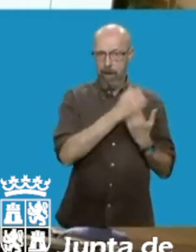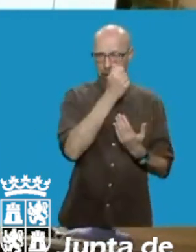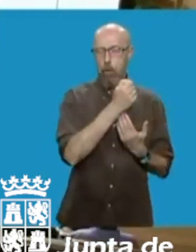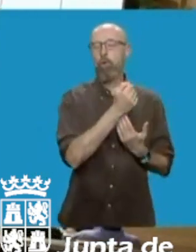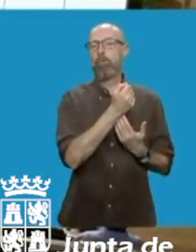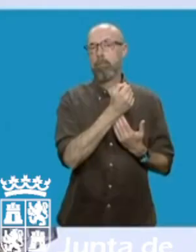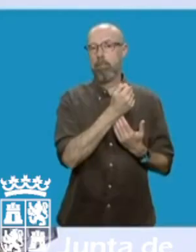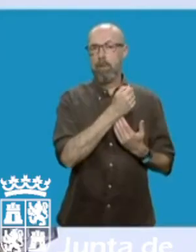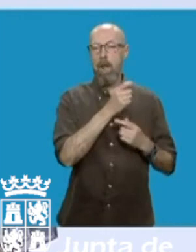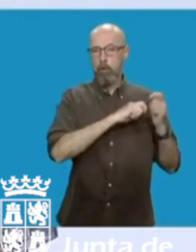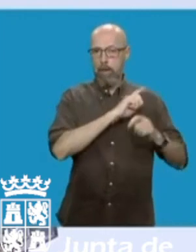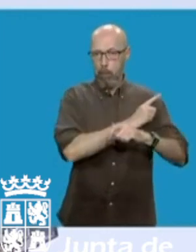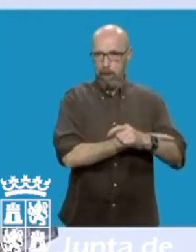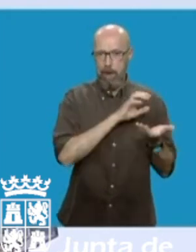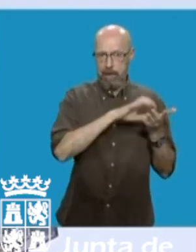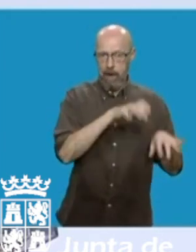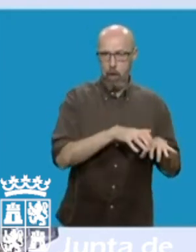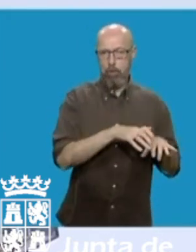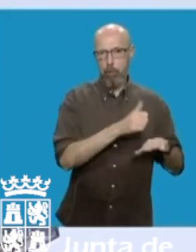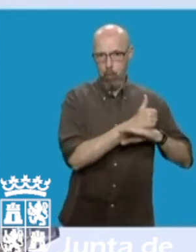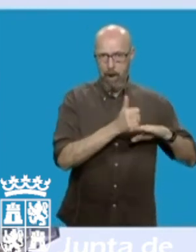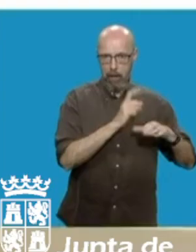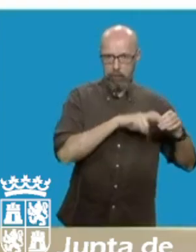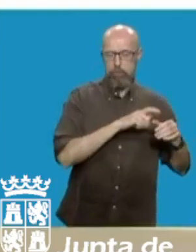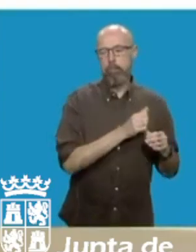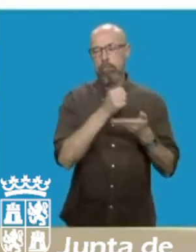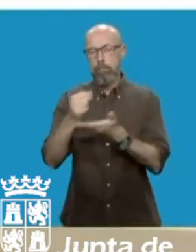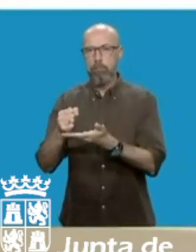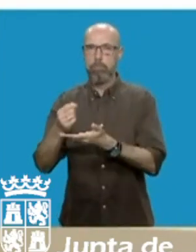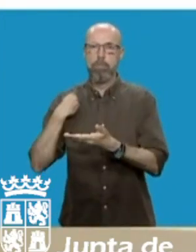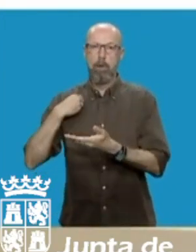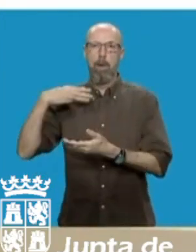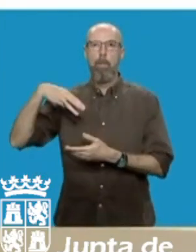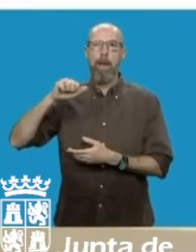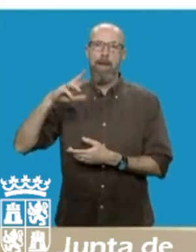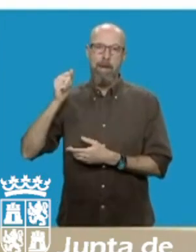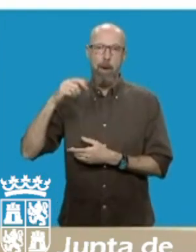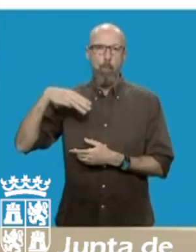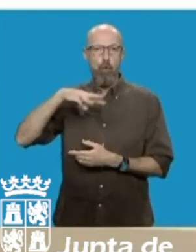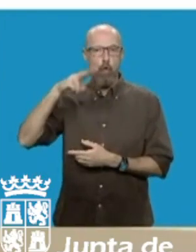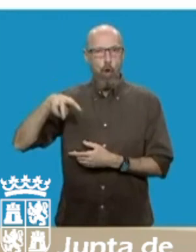y miembro del jurado. Recoge el galardón Marina Muñoz Hernando.